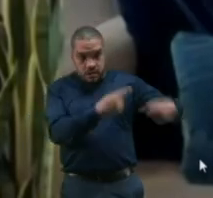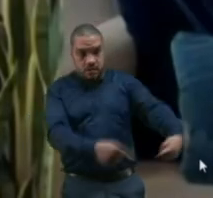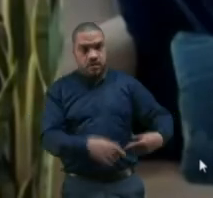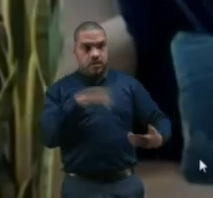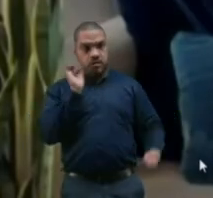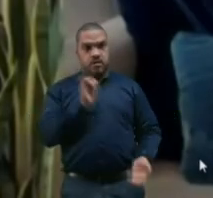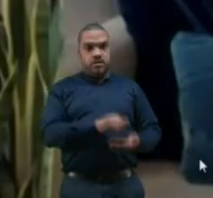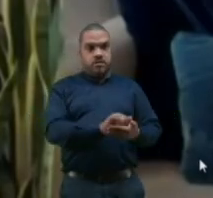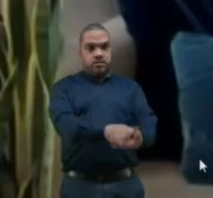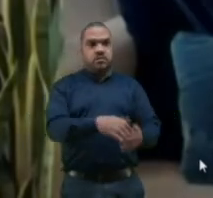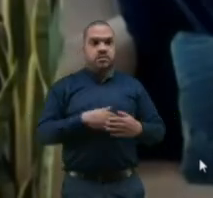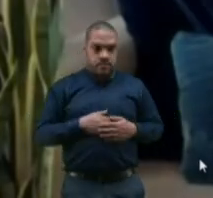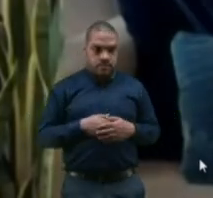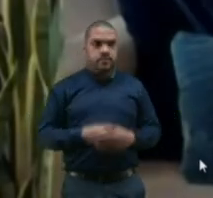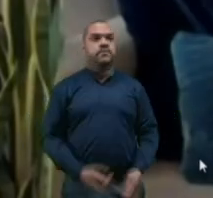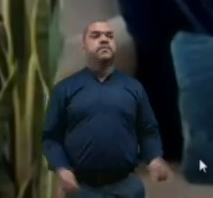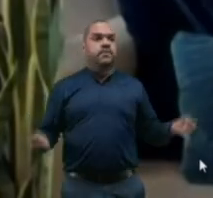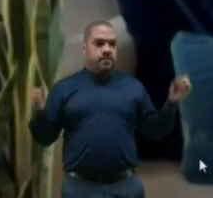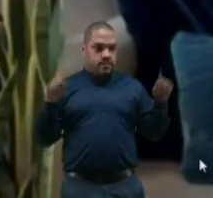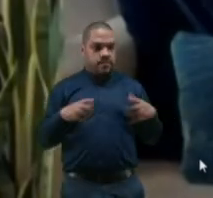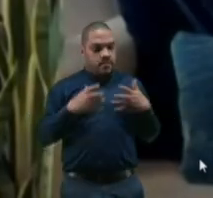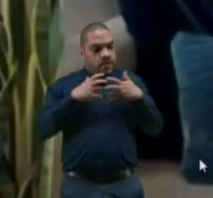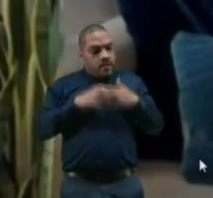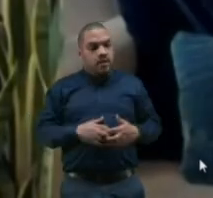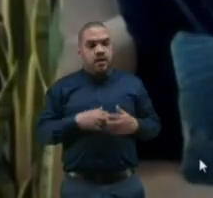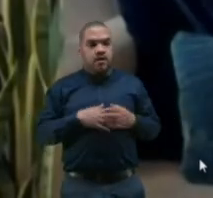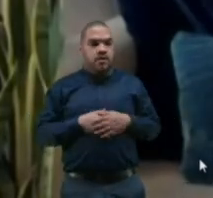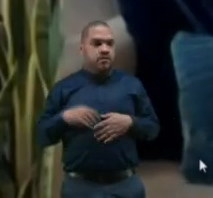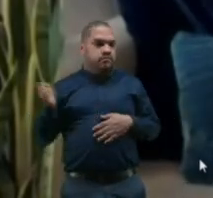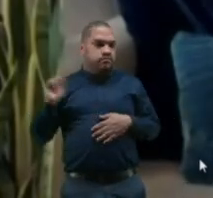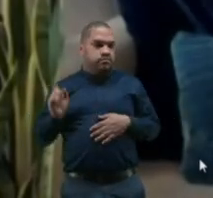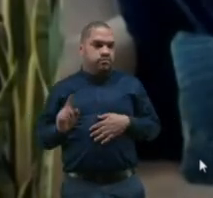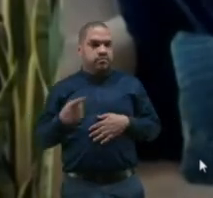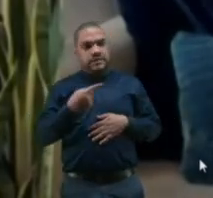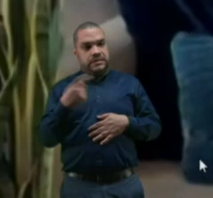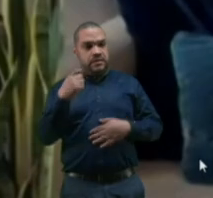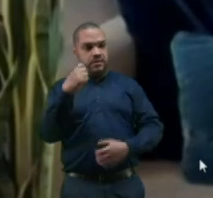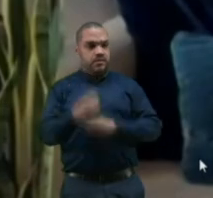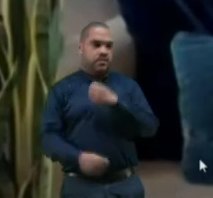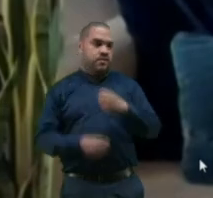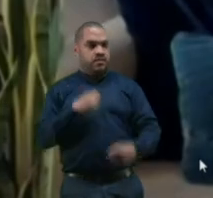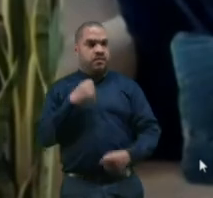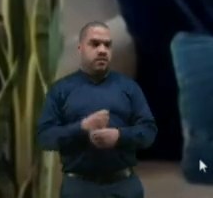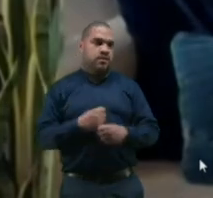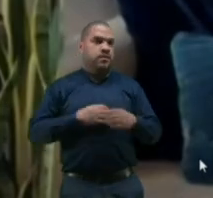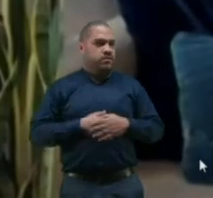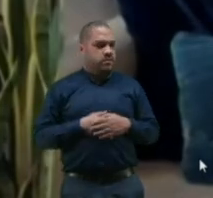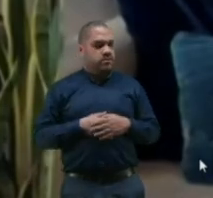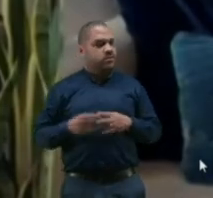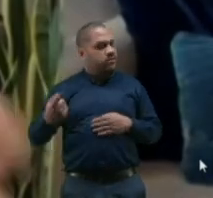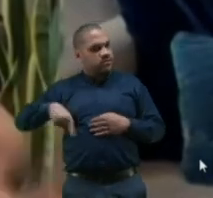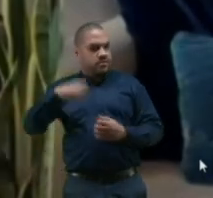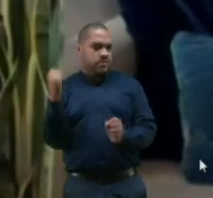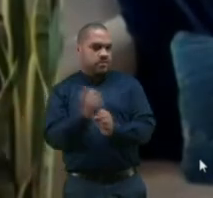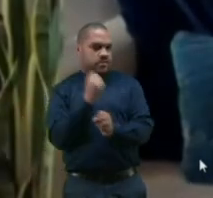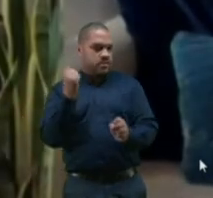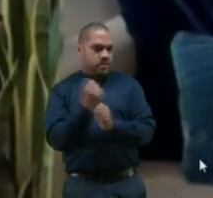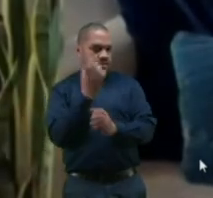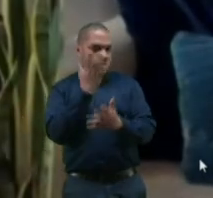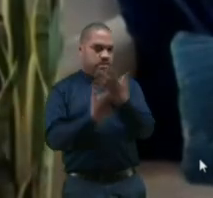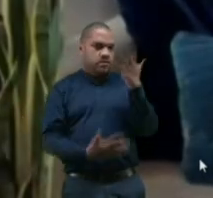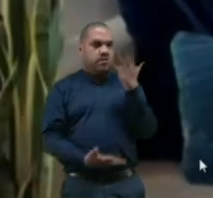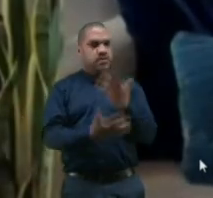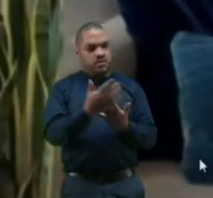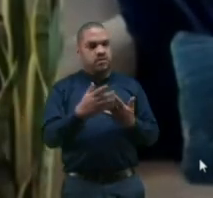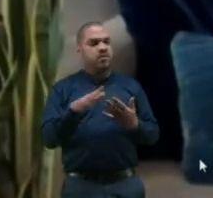consumo masivo es una industria de más de 100 años que todavía hace trabajos manuales en los puntos de venta